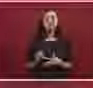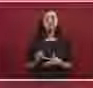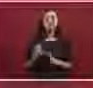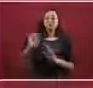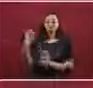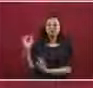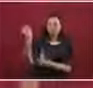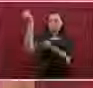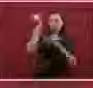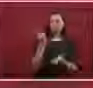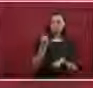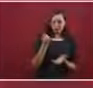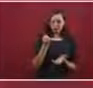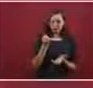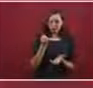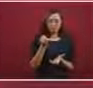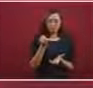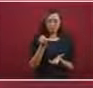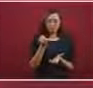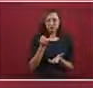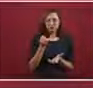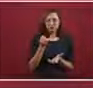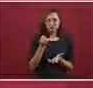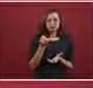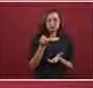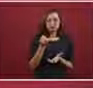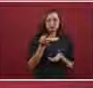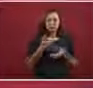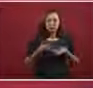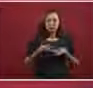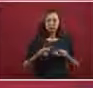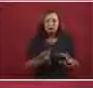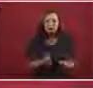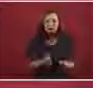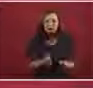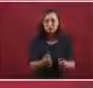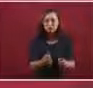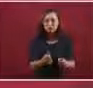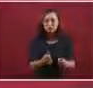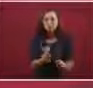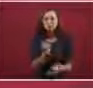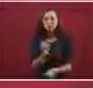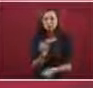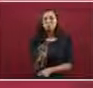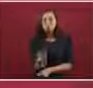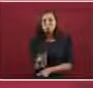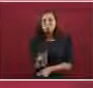tienen presupuesto y luego no tienen capacidad para ejercerlo,